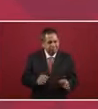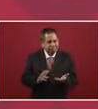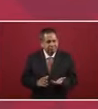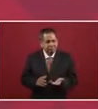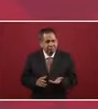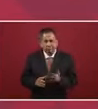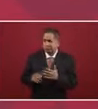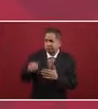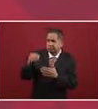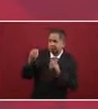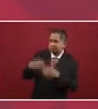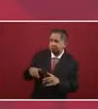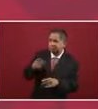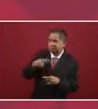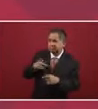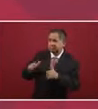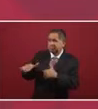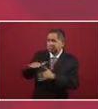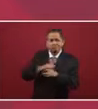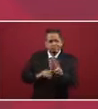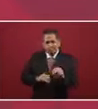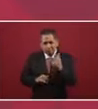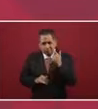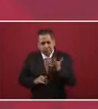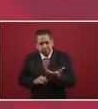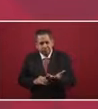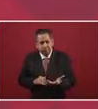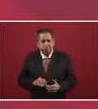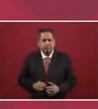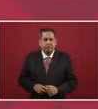afecta al pueblo.